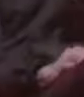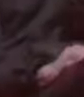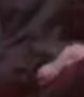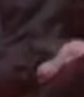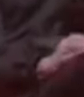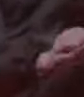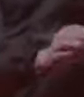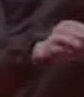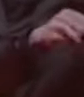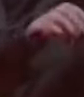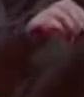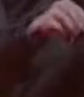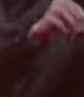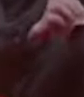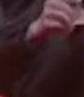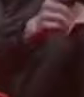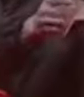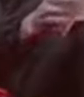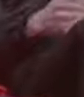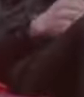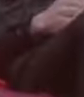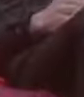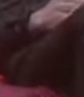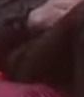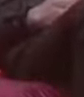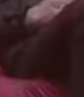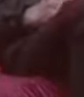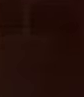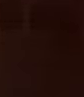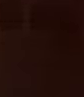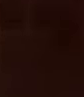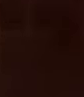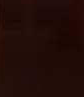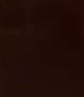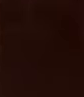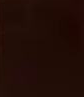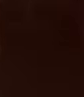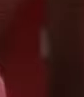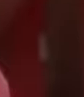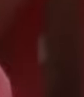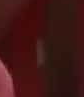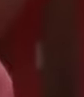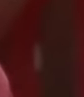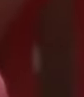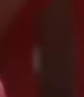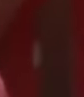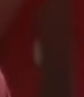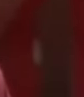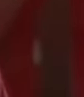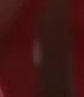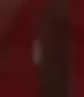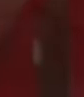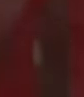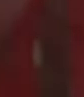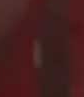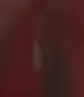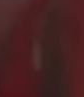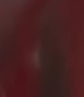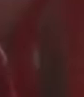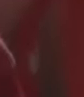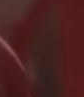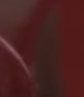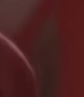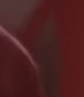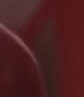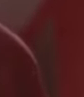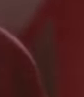Que vi comprando likes. No voy a comerme tu placenta, tengo pinta de Tom Cruise. No me representáis. Lo sabe todo Twitter,